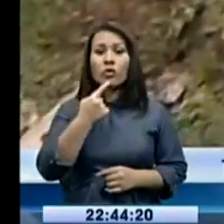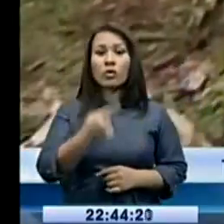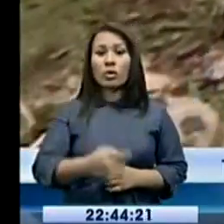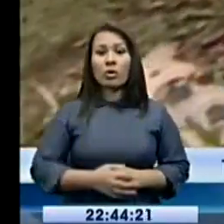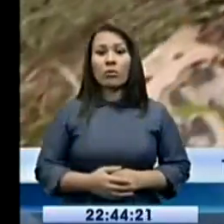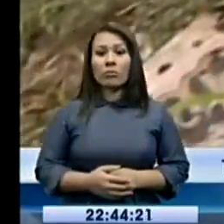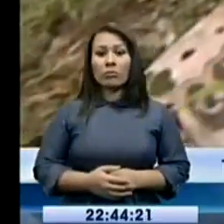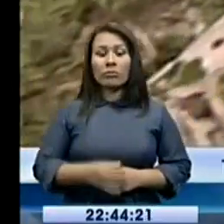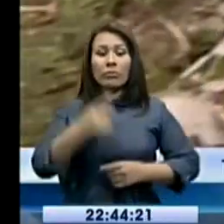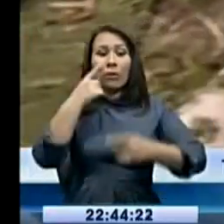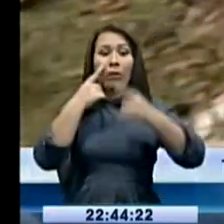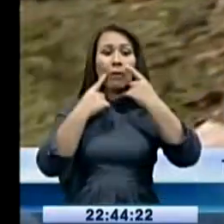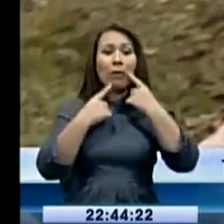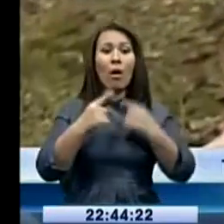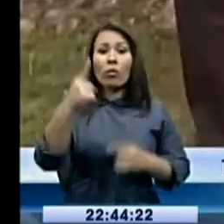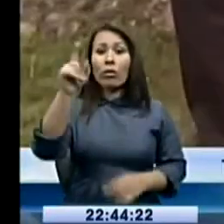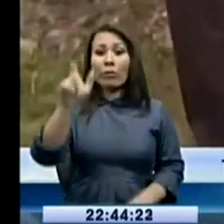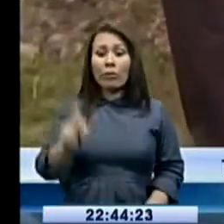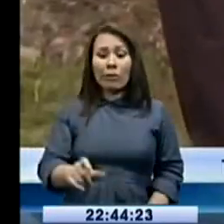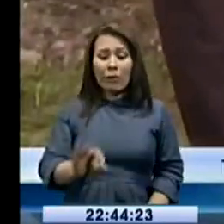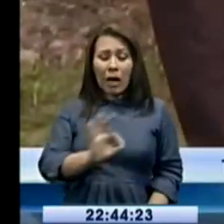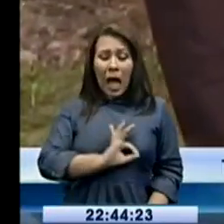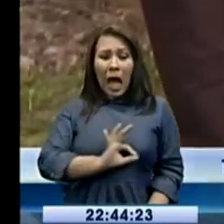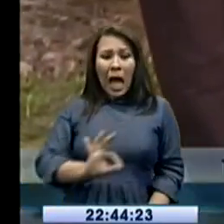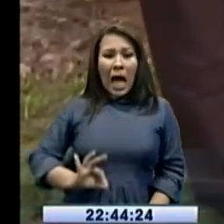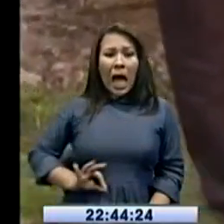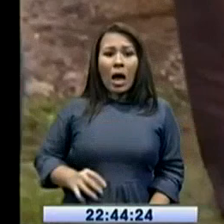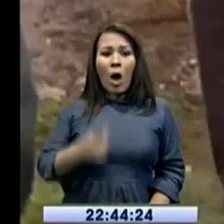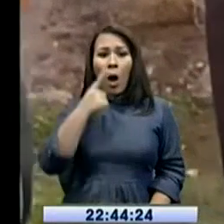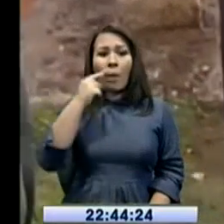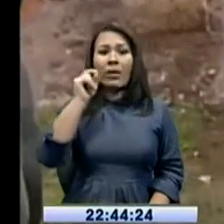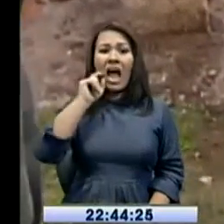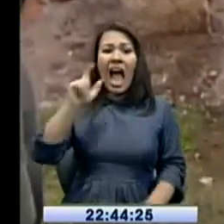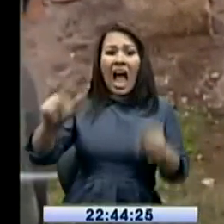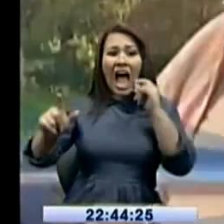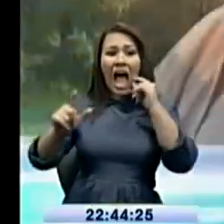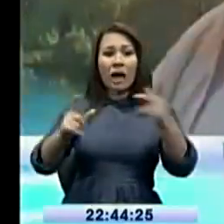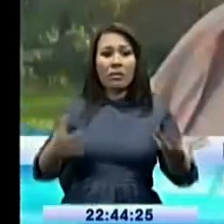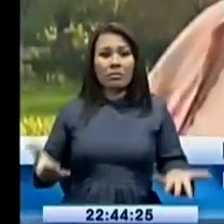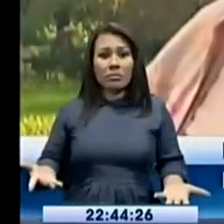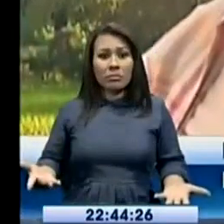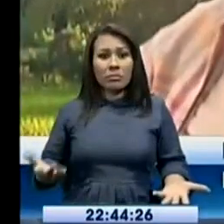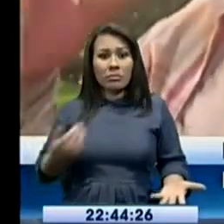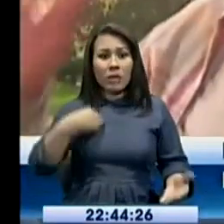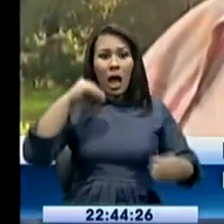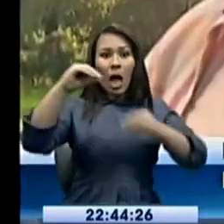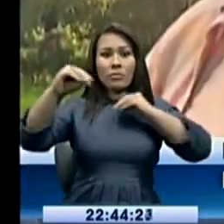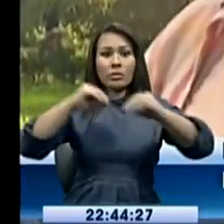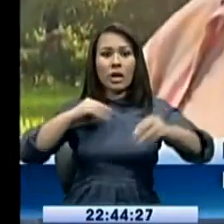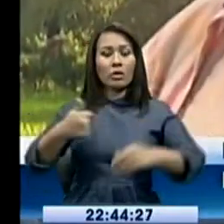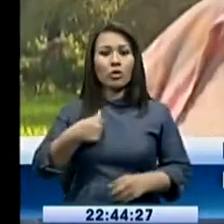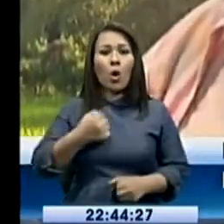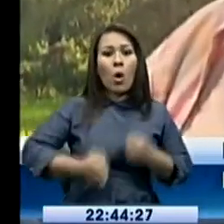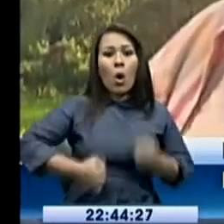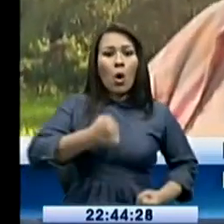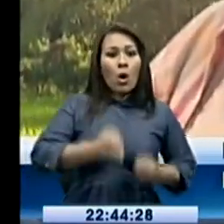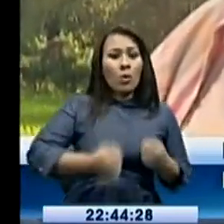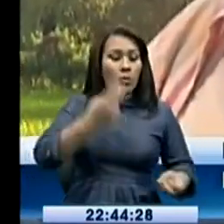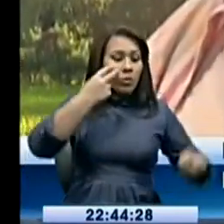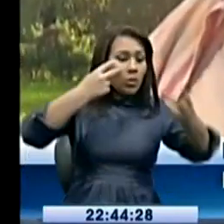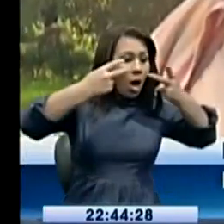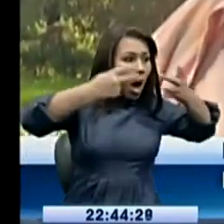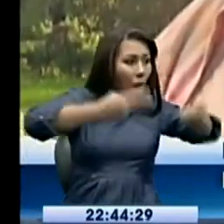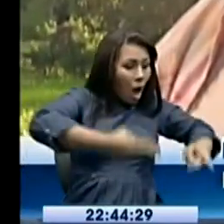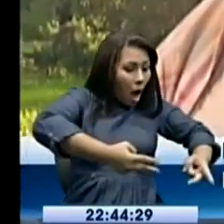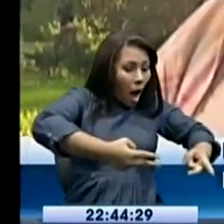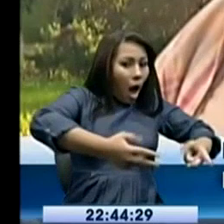habido un herido, que ella había visto que gritaba un hombre. Entonces en ese momento cuando ella nos avisó, nosotros corrimos al momento